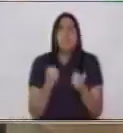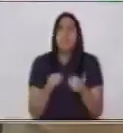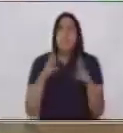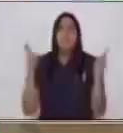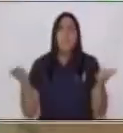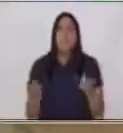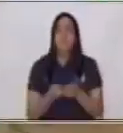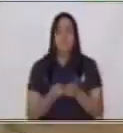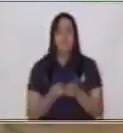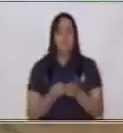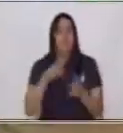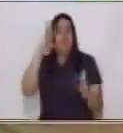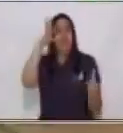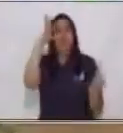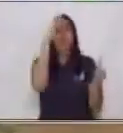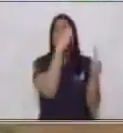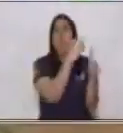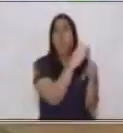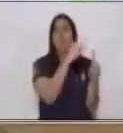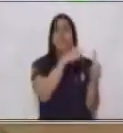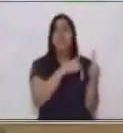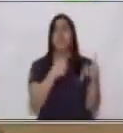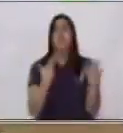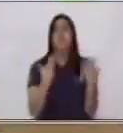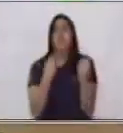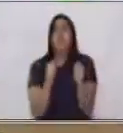¿Qué objetivo crees que tiene?